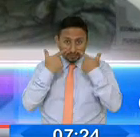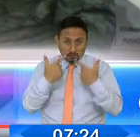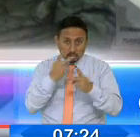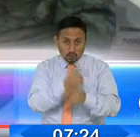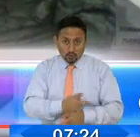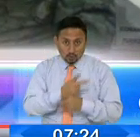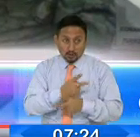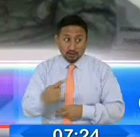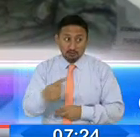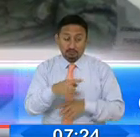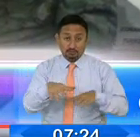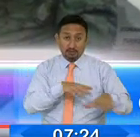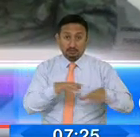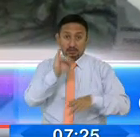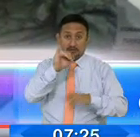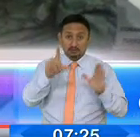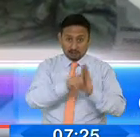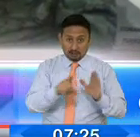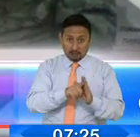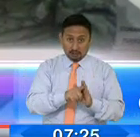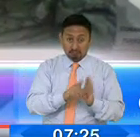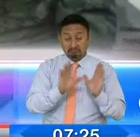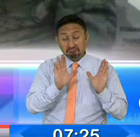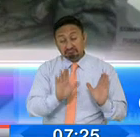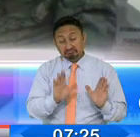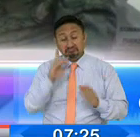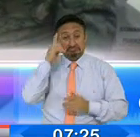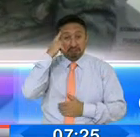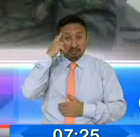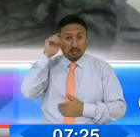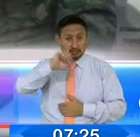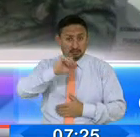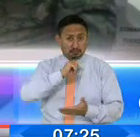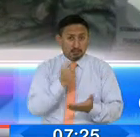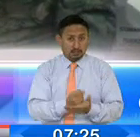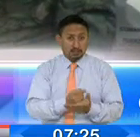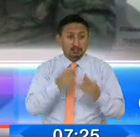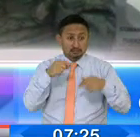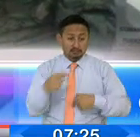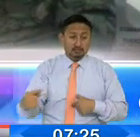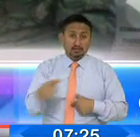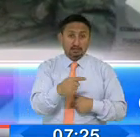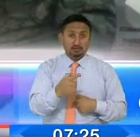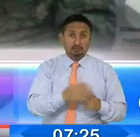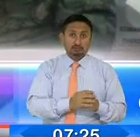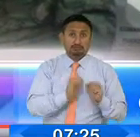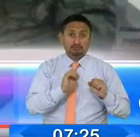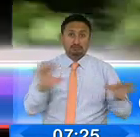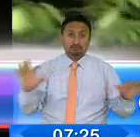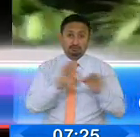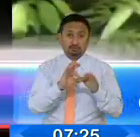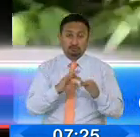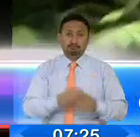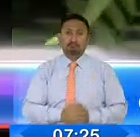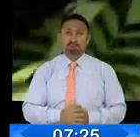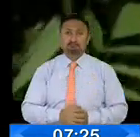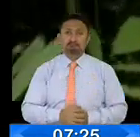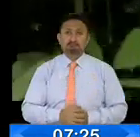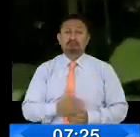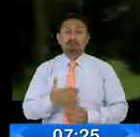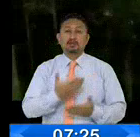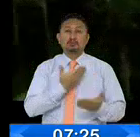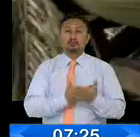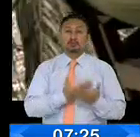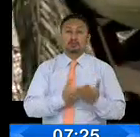estas actividades ilícitas. Entonces se podría presumir que sí, efectivamente puede que tengan una relación directa. Evidencias que